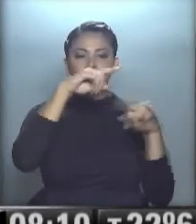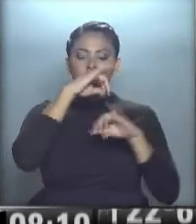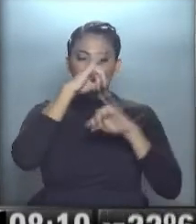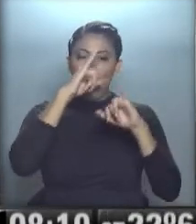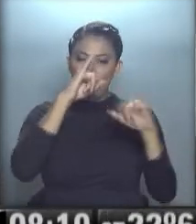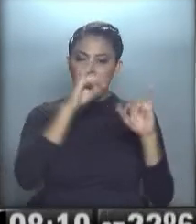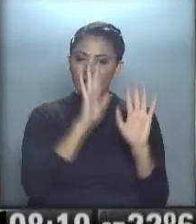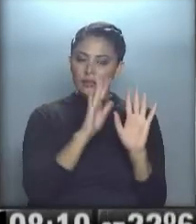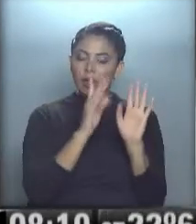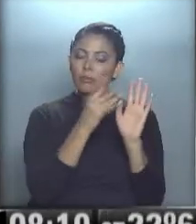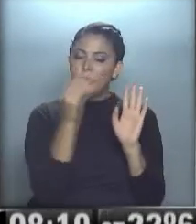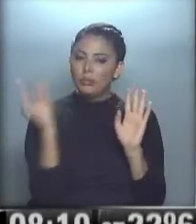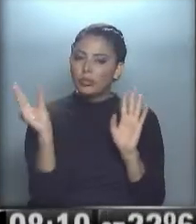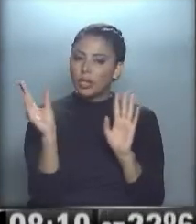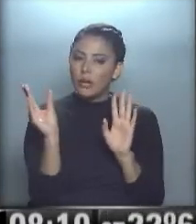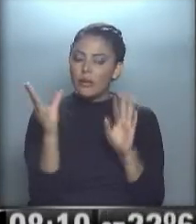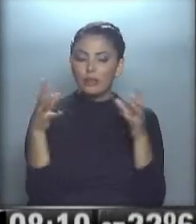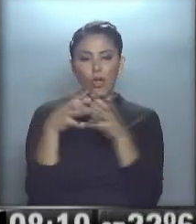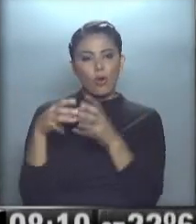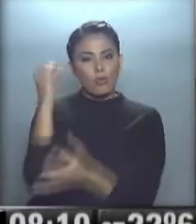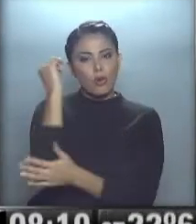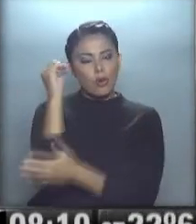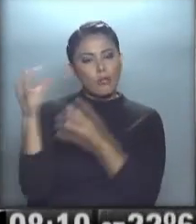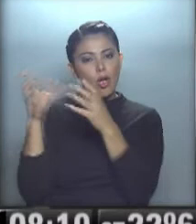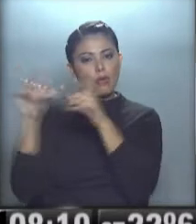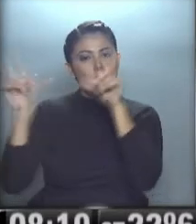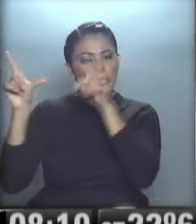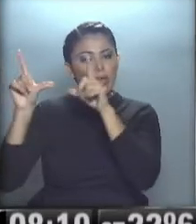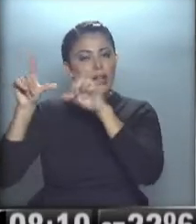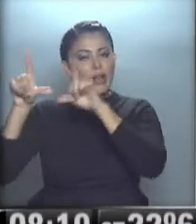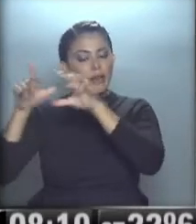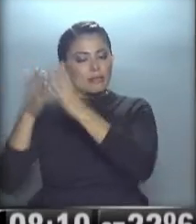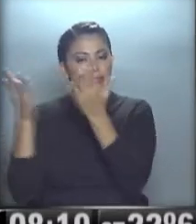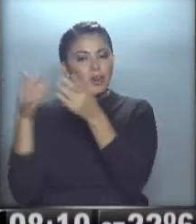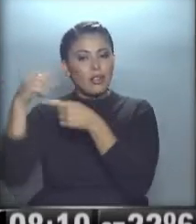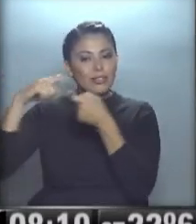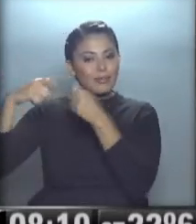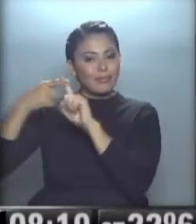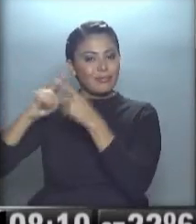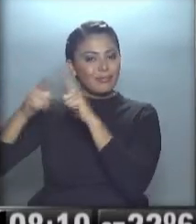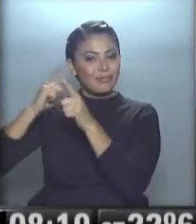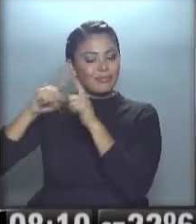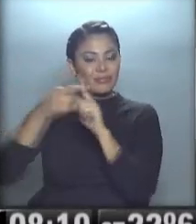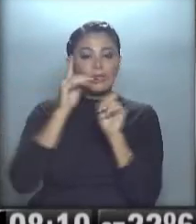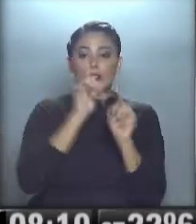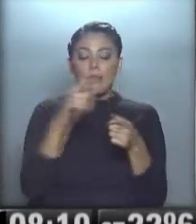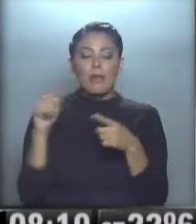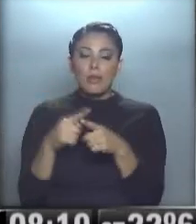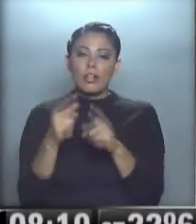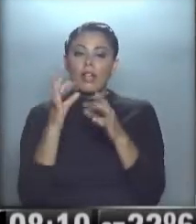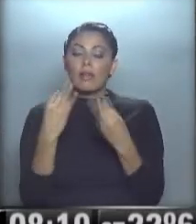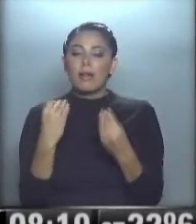Muchas veces hay una coordinación entre grupos económicos y grupos mediáticos concentrados que a su vez conjugan políticas activas